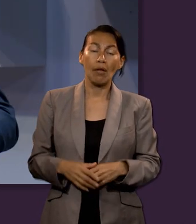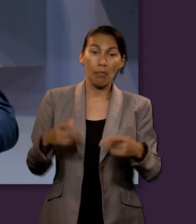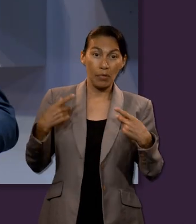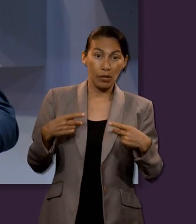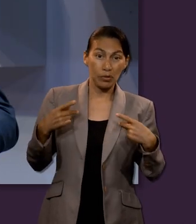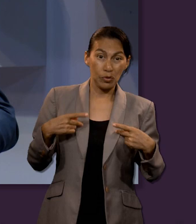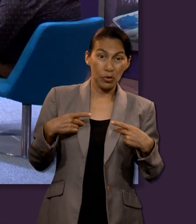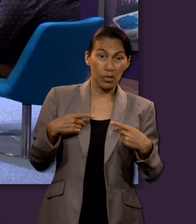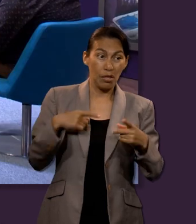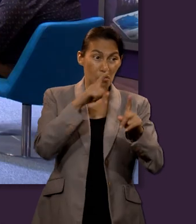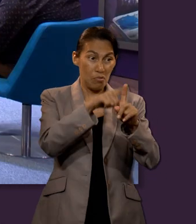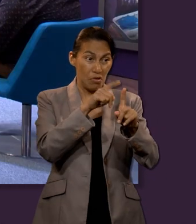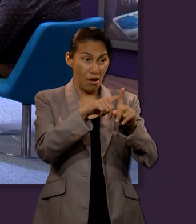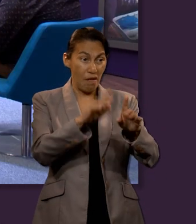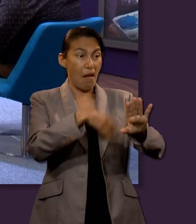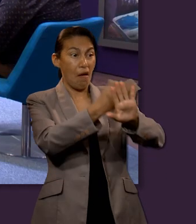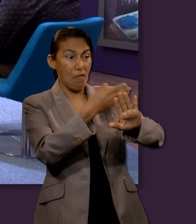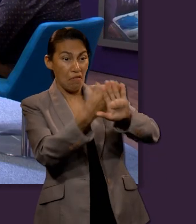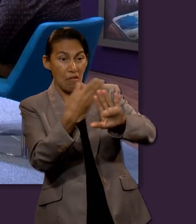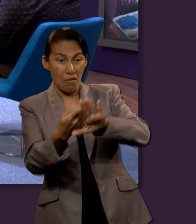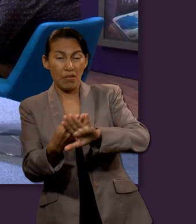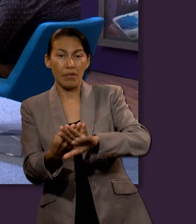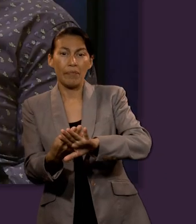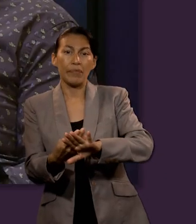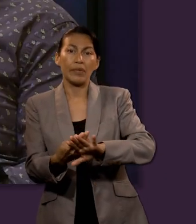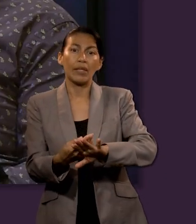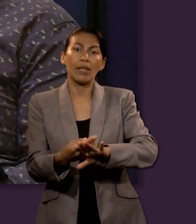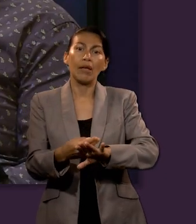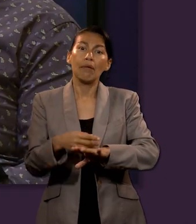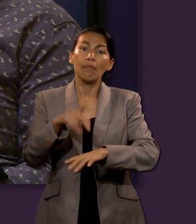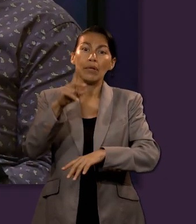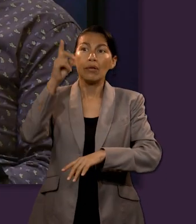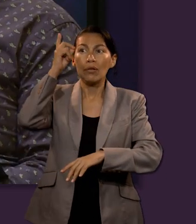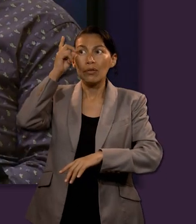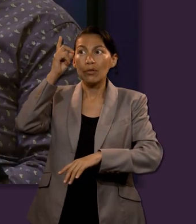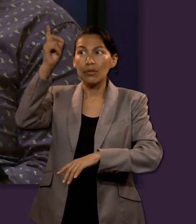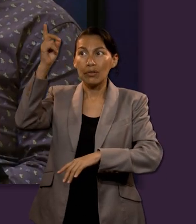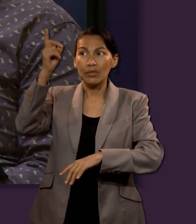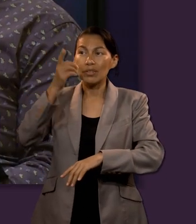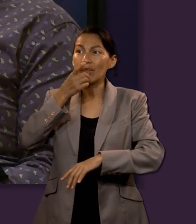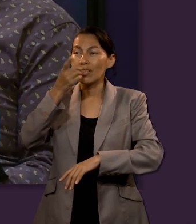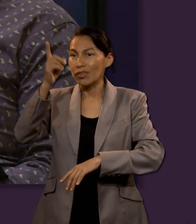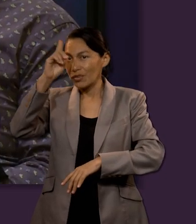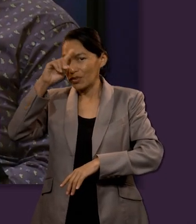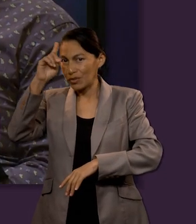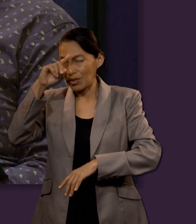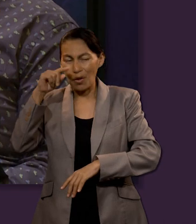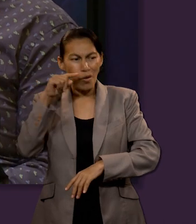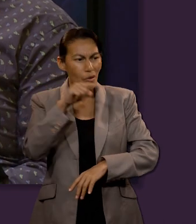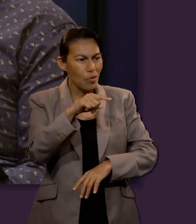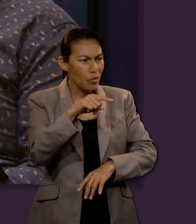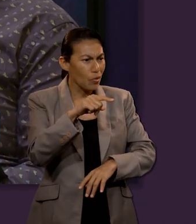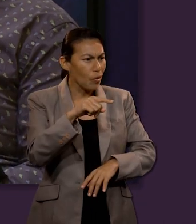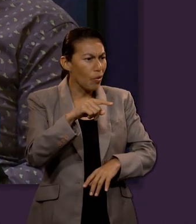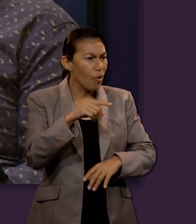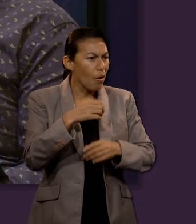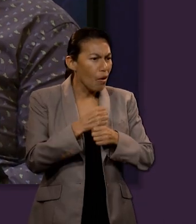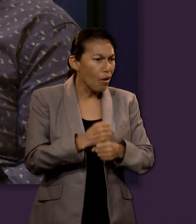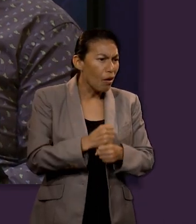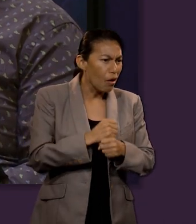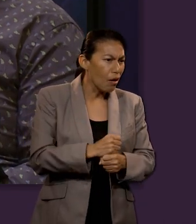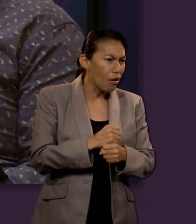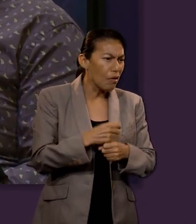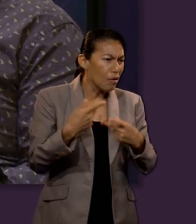los comentarios de las personas salmo 37 1 dice no te impacientes a causa de los malignos ni